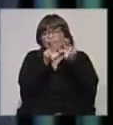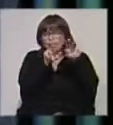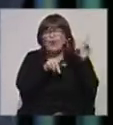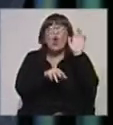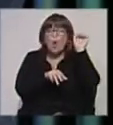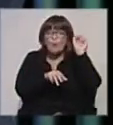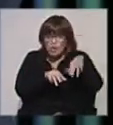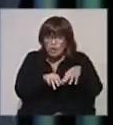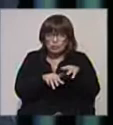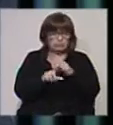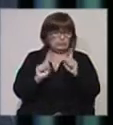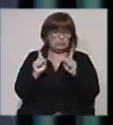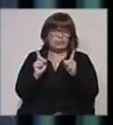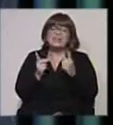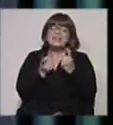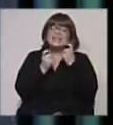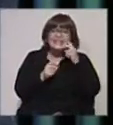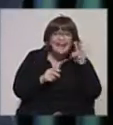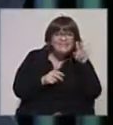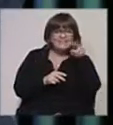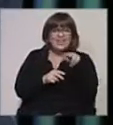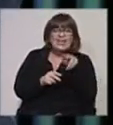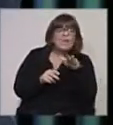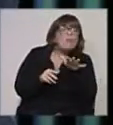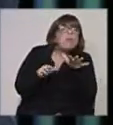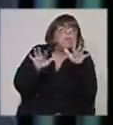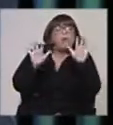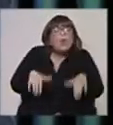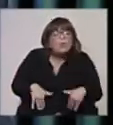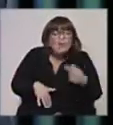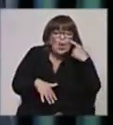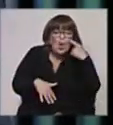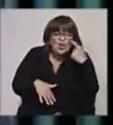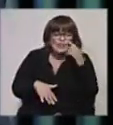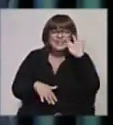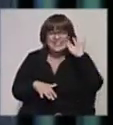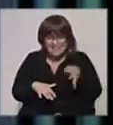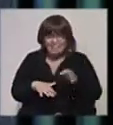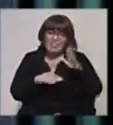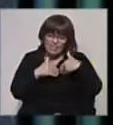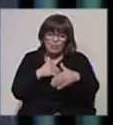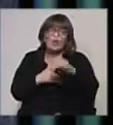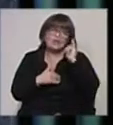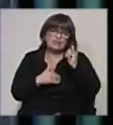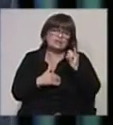sí es necesario estar ahí un tiempo o por lo menos conocer para opinar con propiedad. No